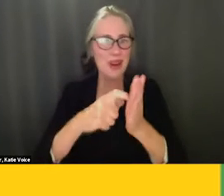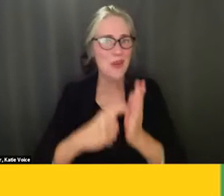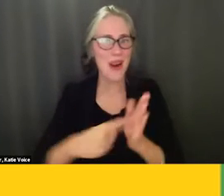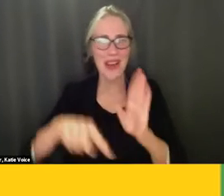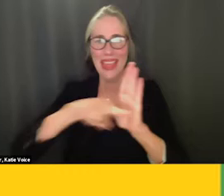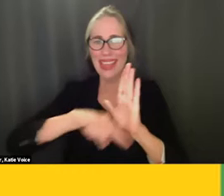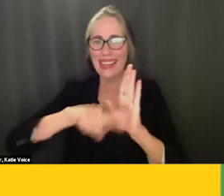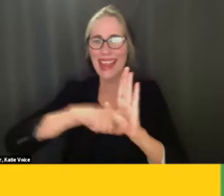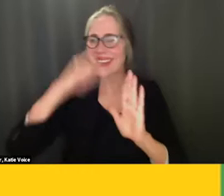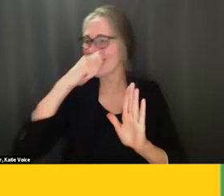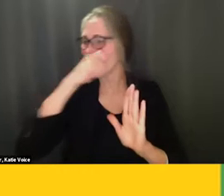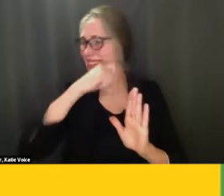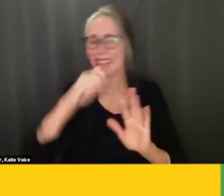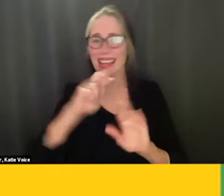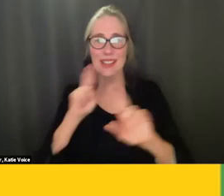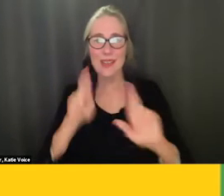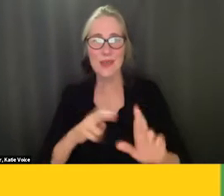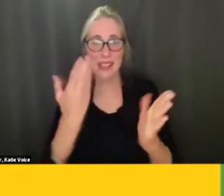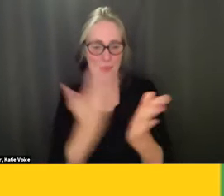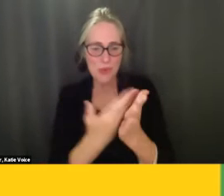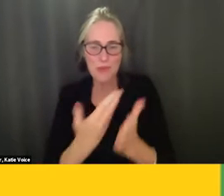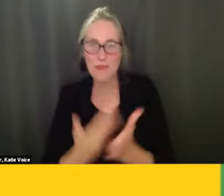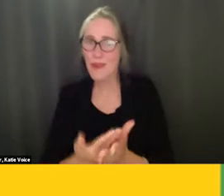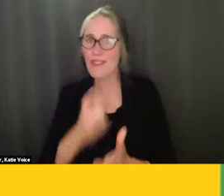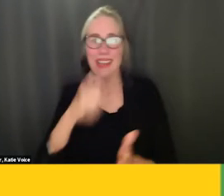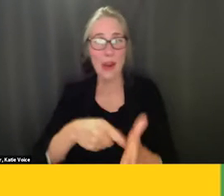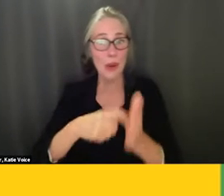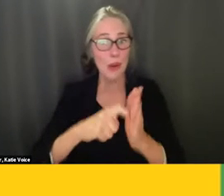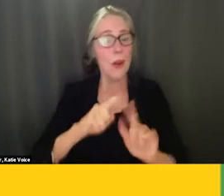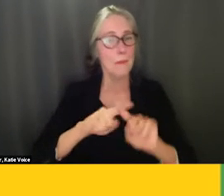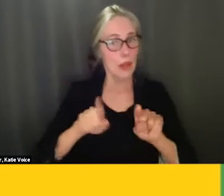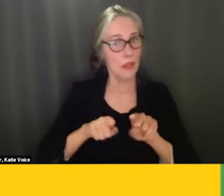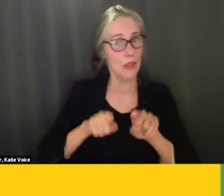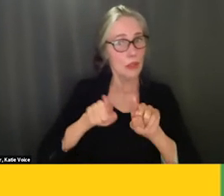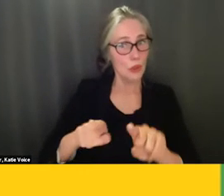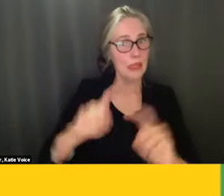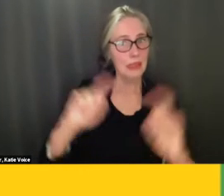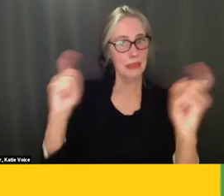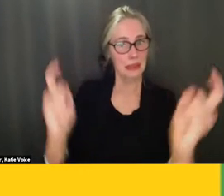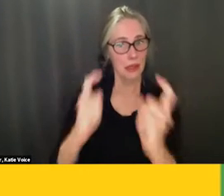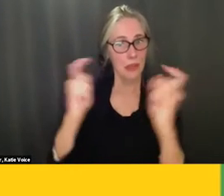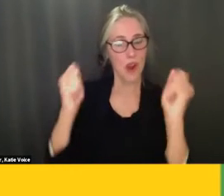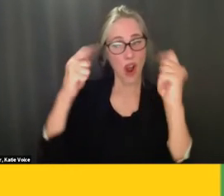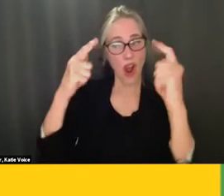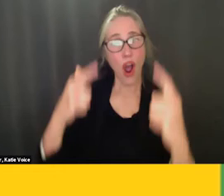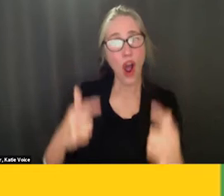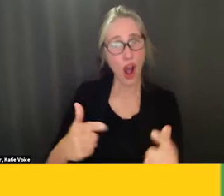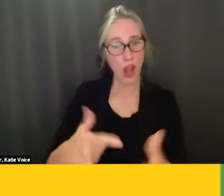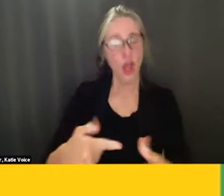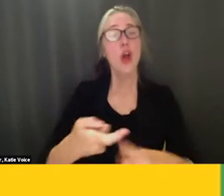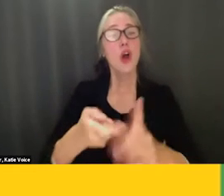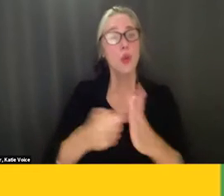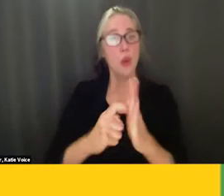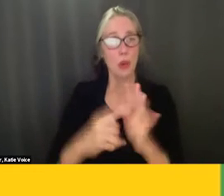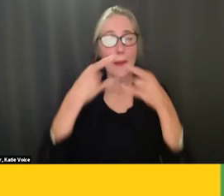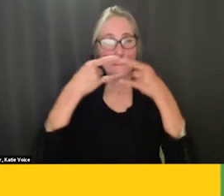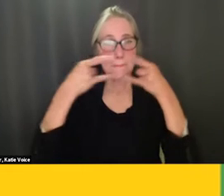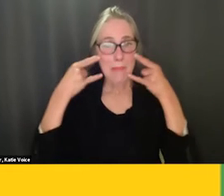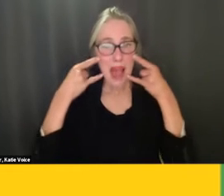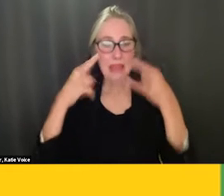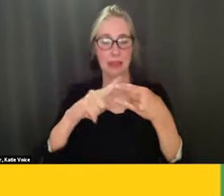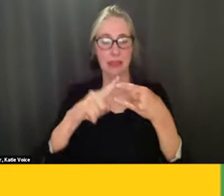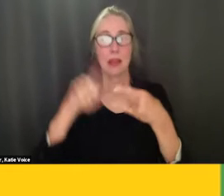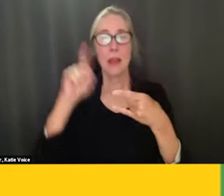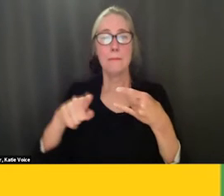pero en todas las ceremonias va a haber cubrebocas, va a haber monitoreo y va a haber